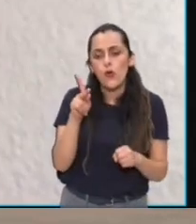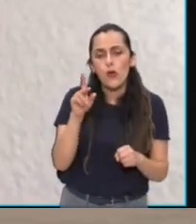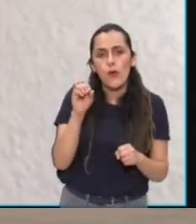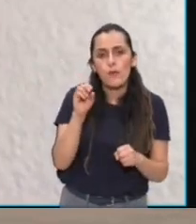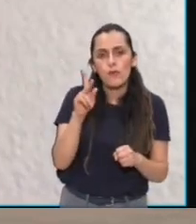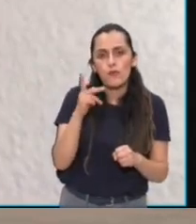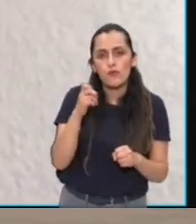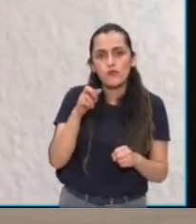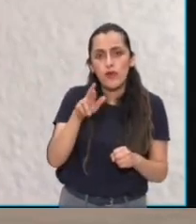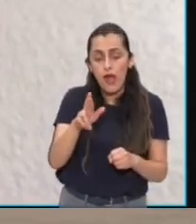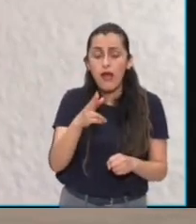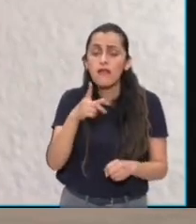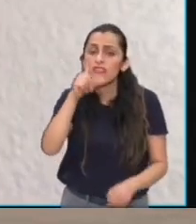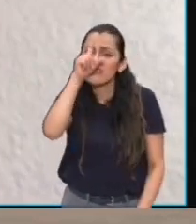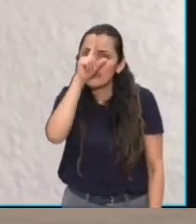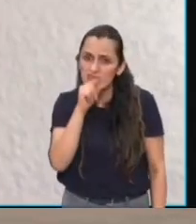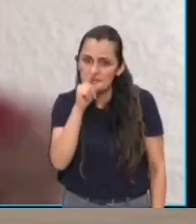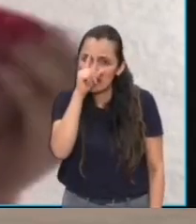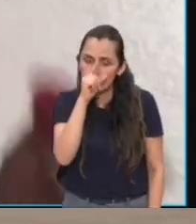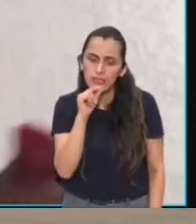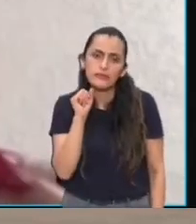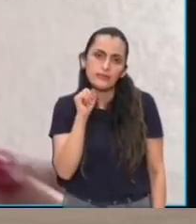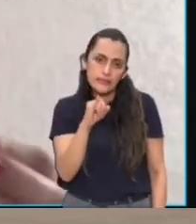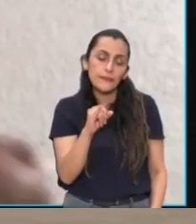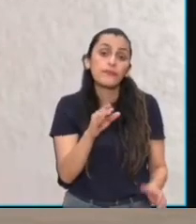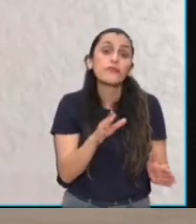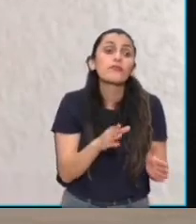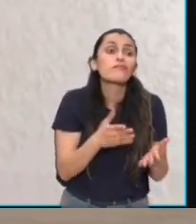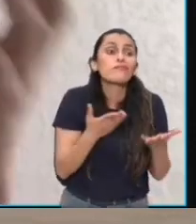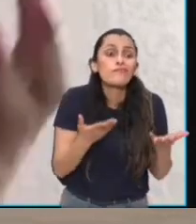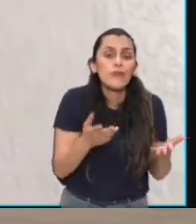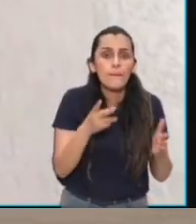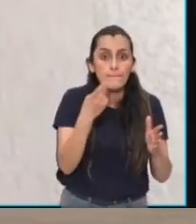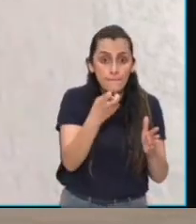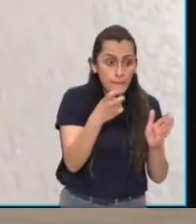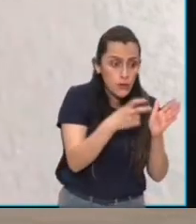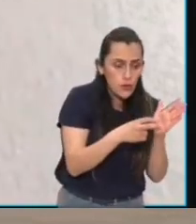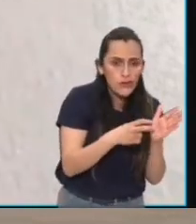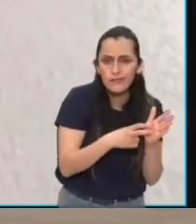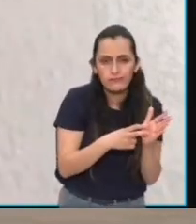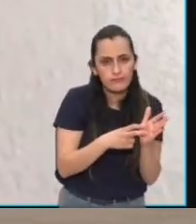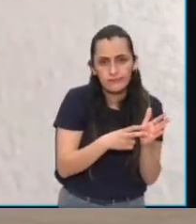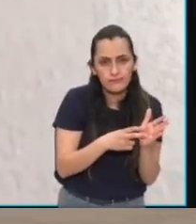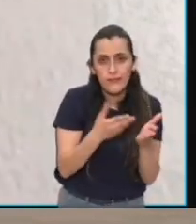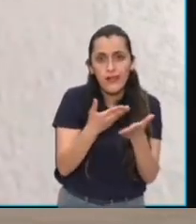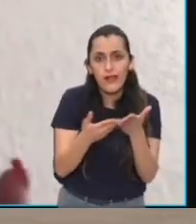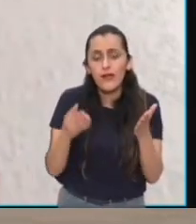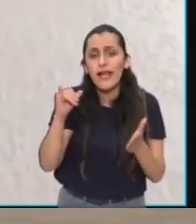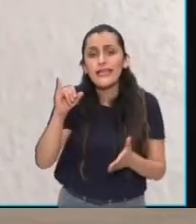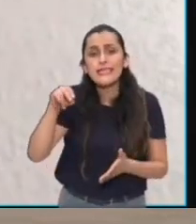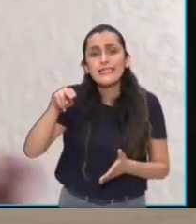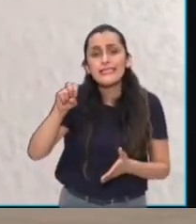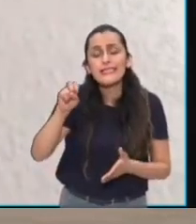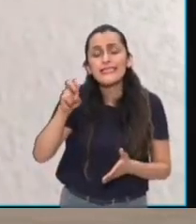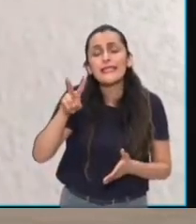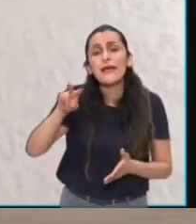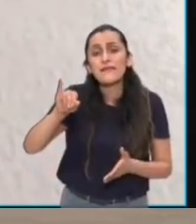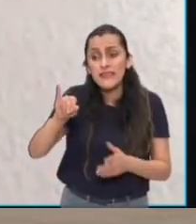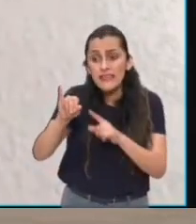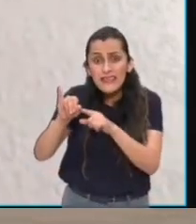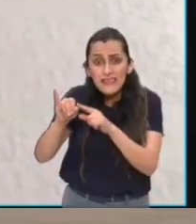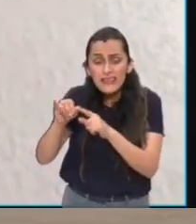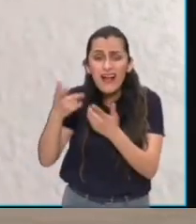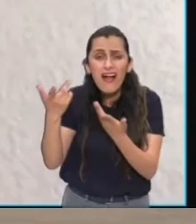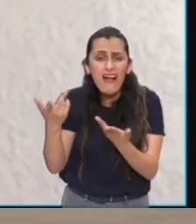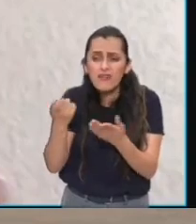errores, no creas un órgano como el INSABI, de la nada, porque actualmente el INSABI salió de la nada. Es muy lamentable que